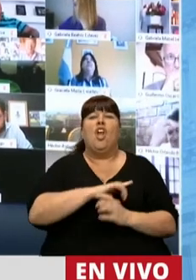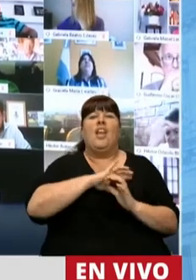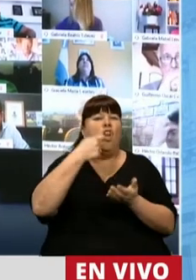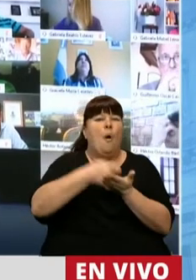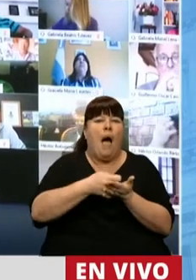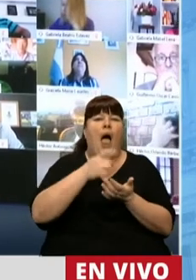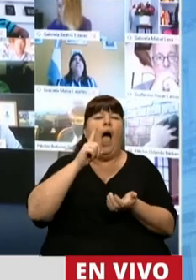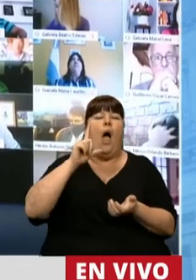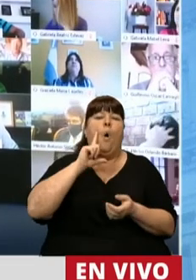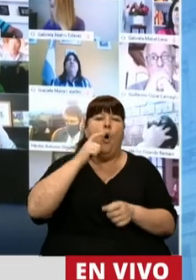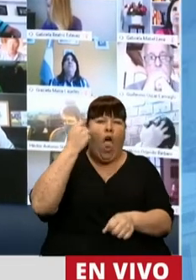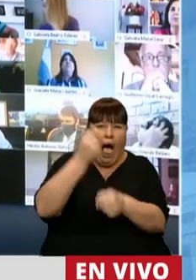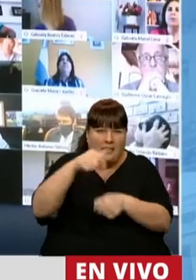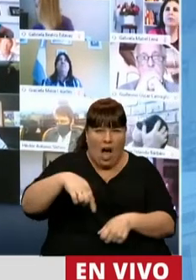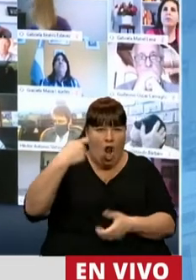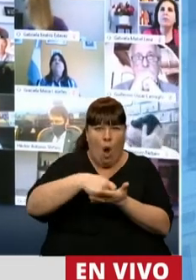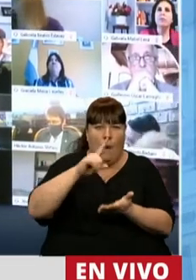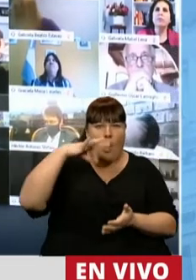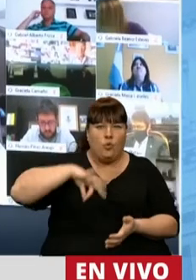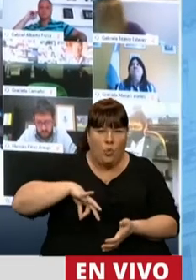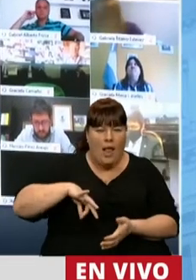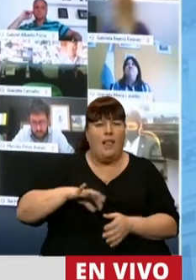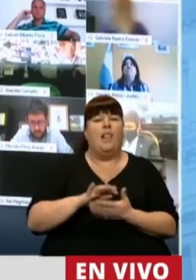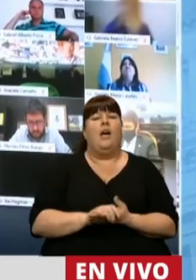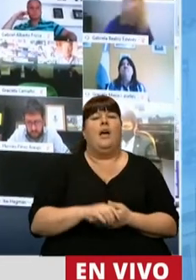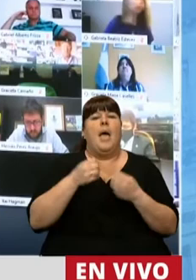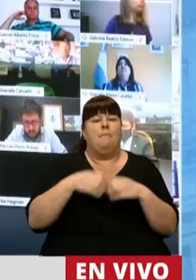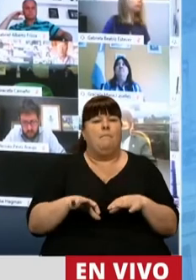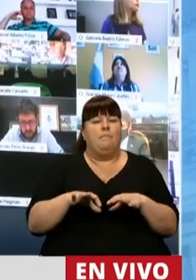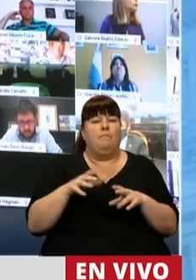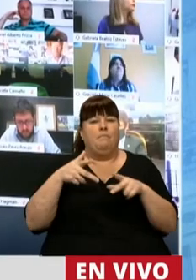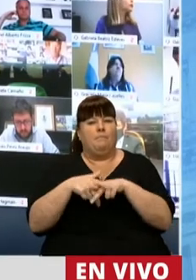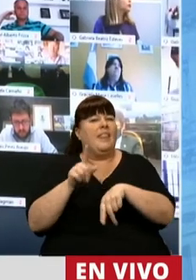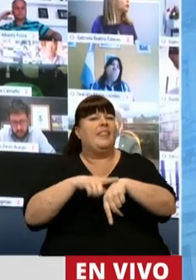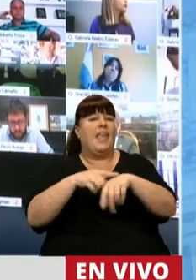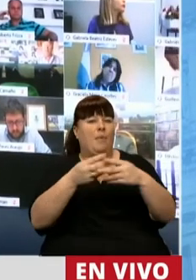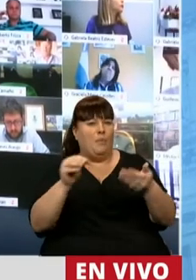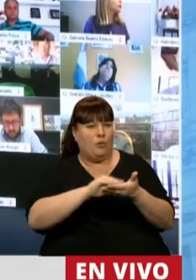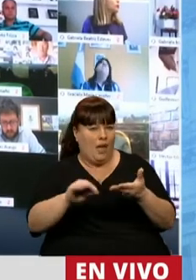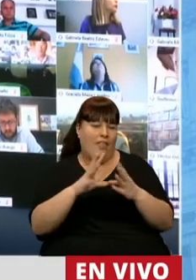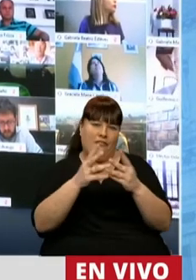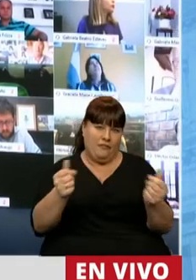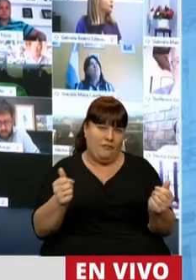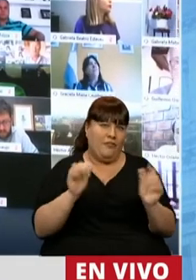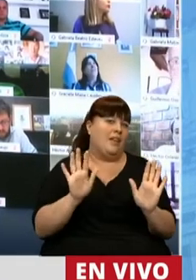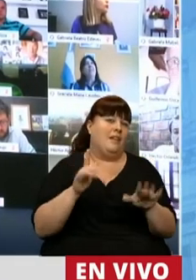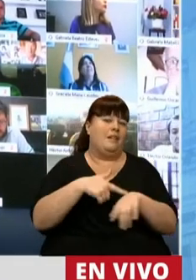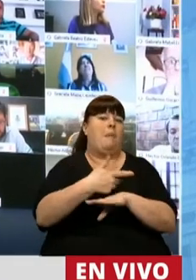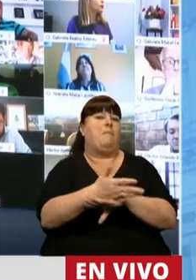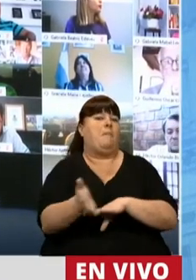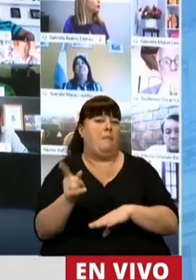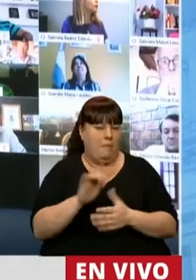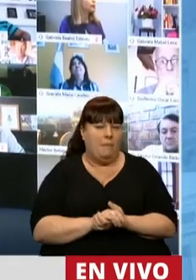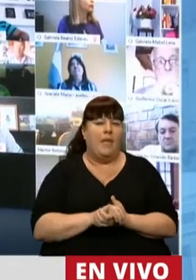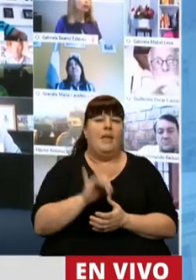pagar los sueldos de junio al día. Y lo que empezó como un atraso de pagos escalonado dentro del mes. Vaya redondeando porque se está